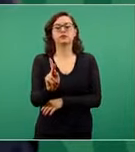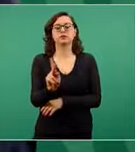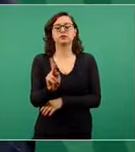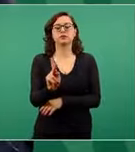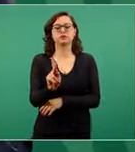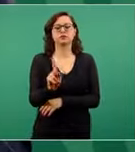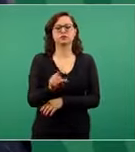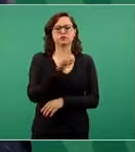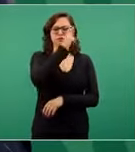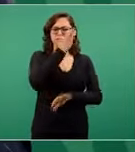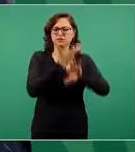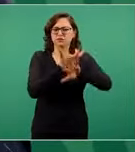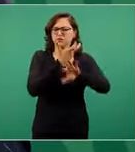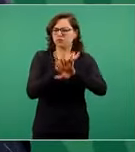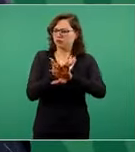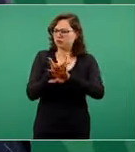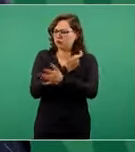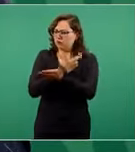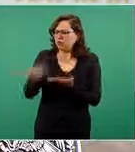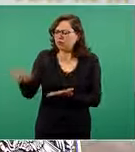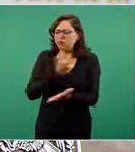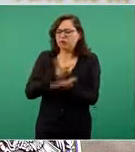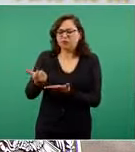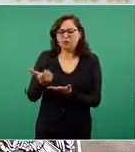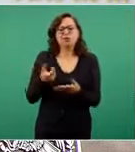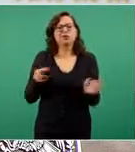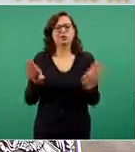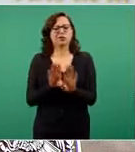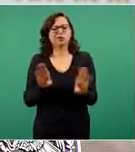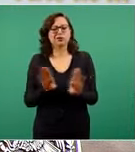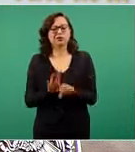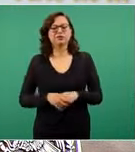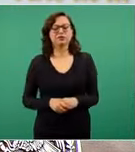¿cómo? Con financiamiento extranjero.